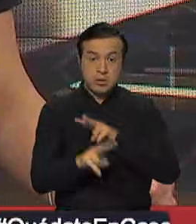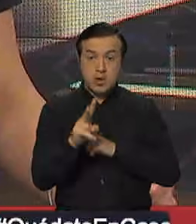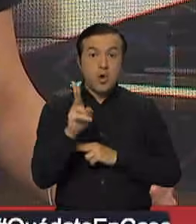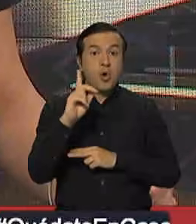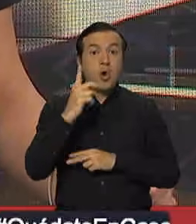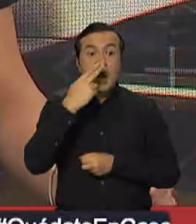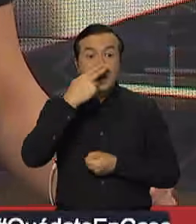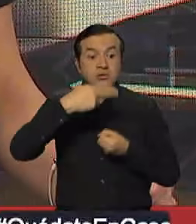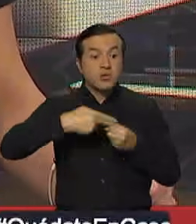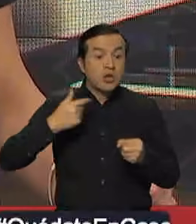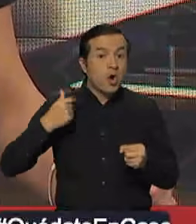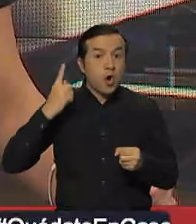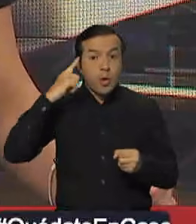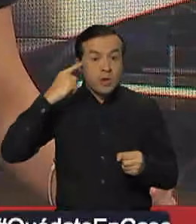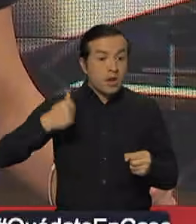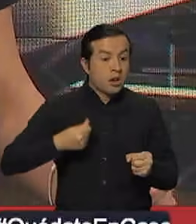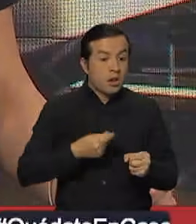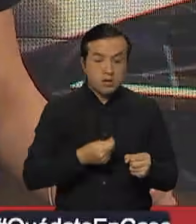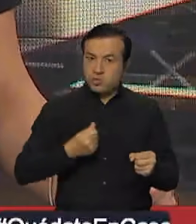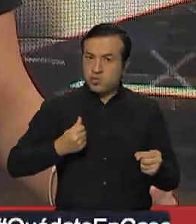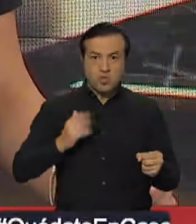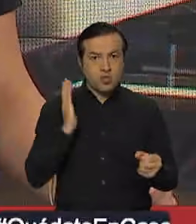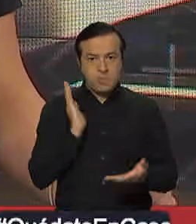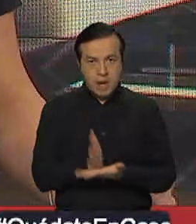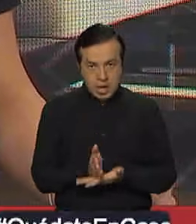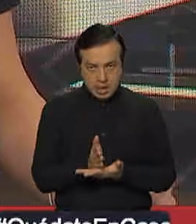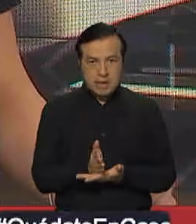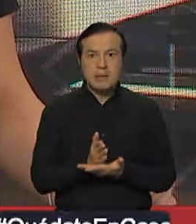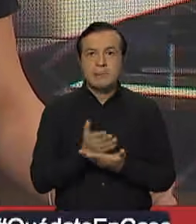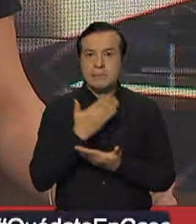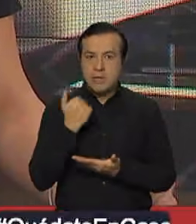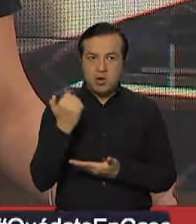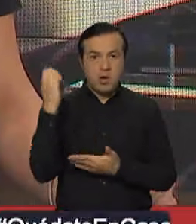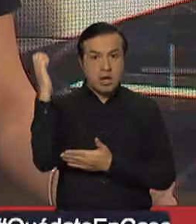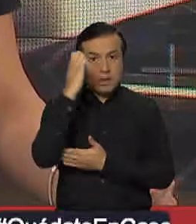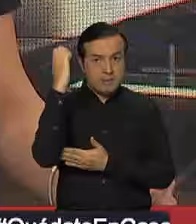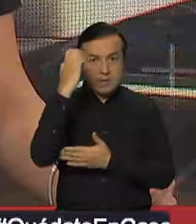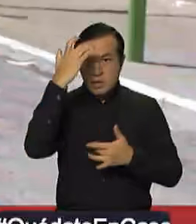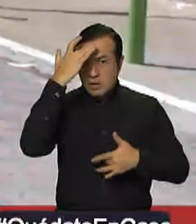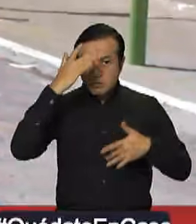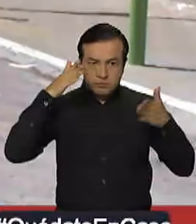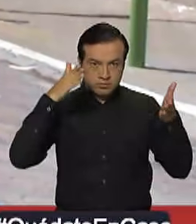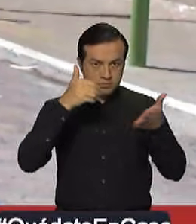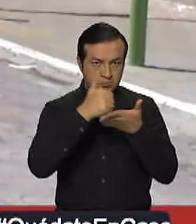a los combustibles para que esos recursos sirvan para enfrentar la crisis sanitaria.